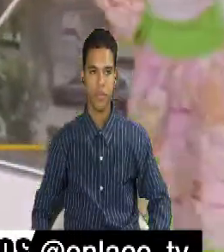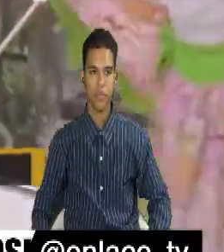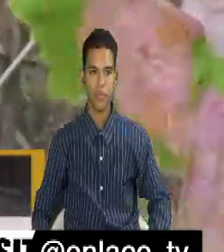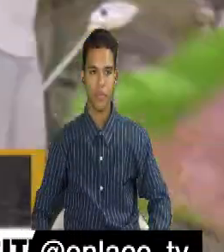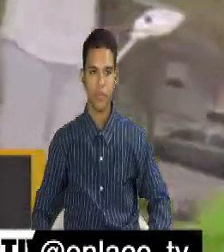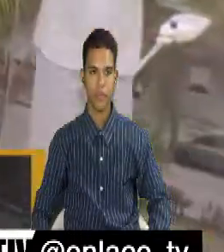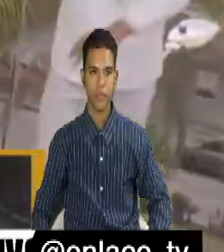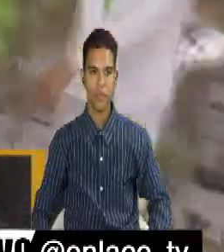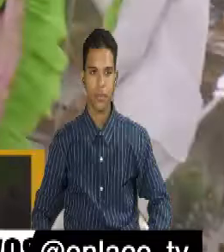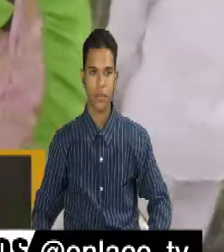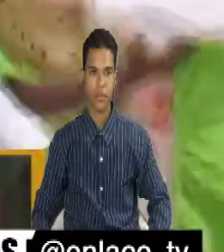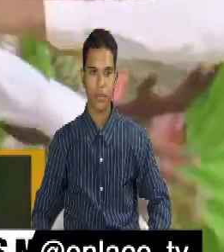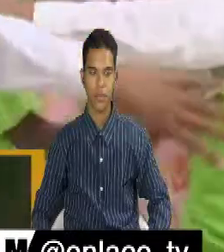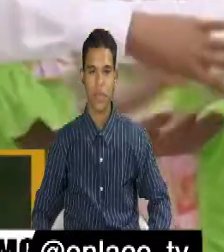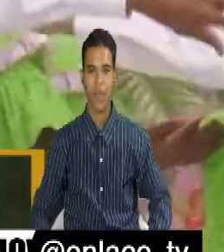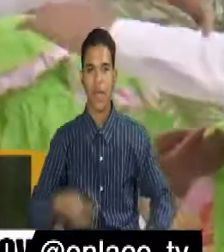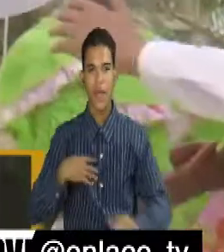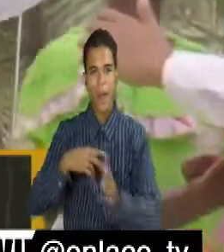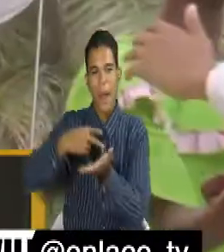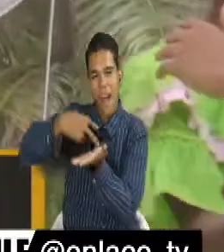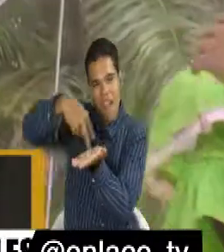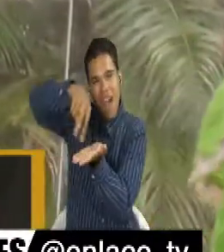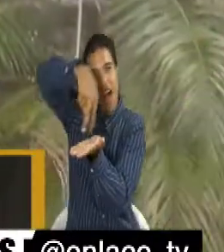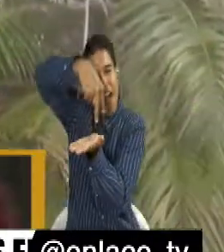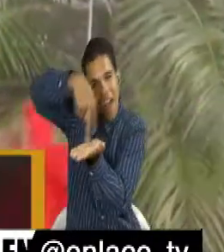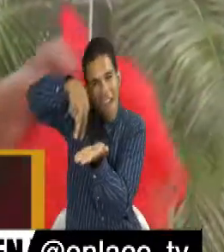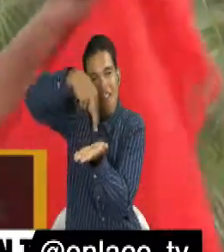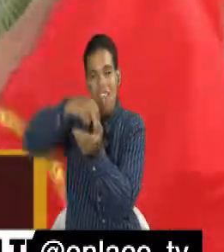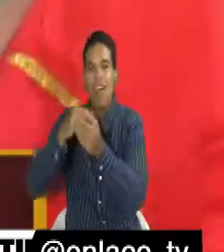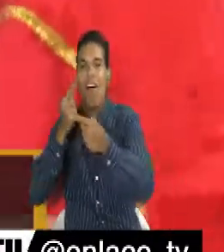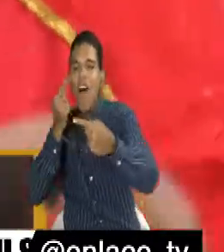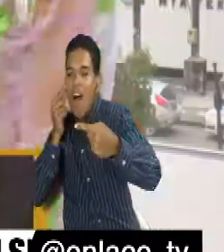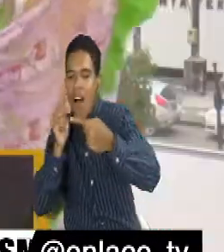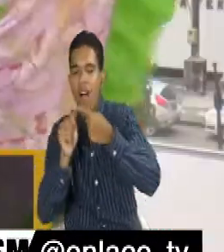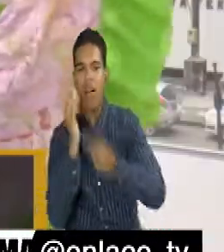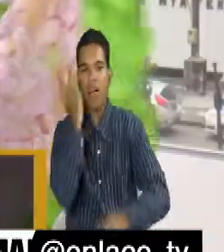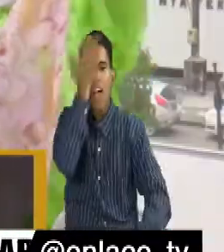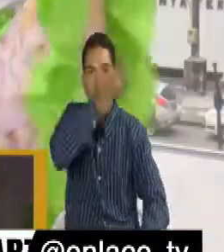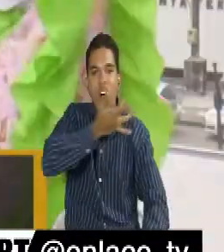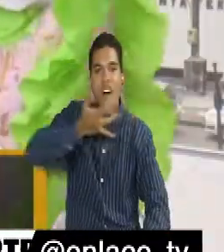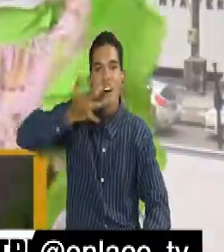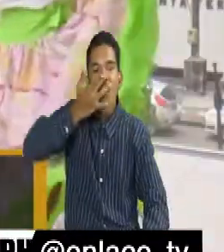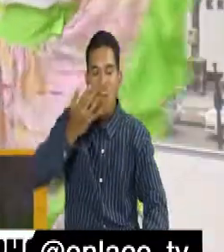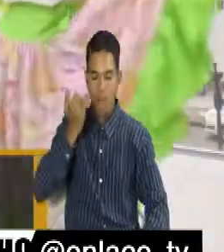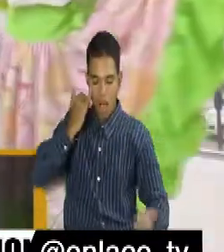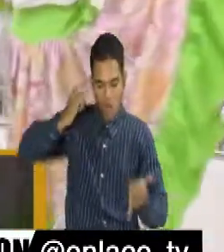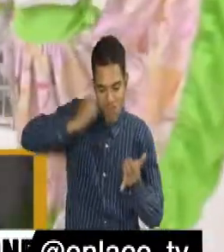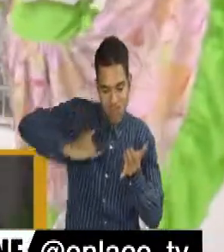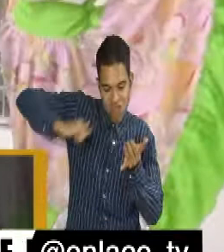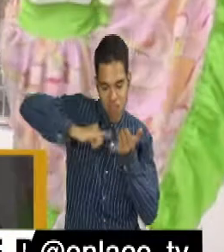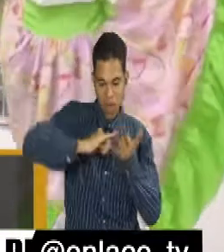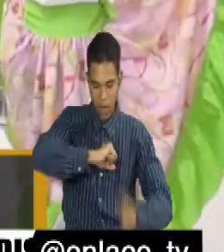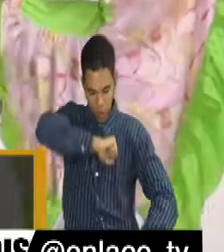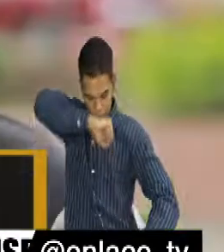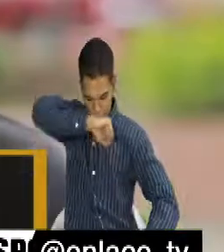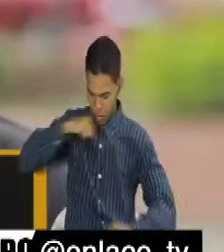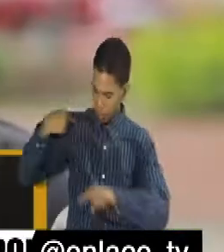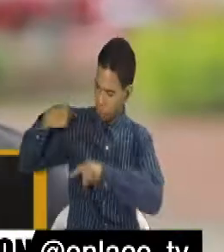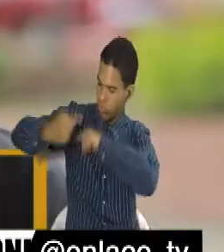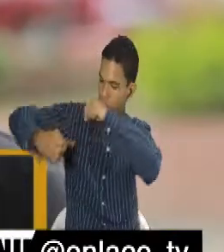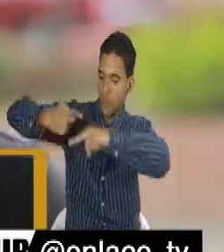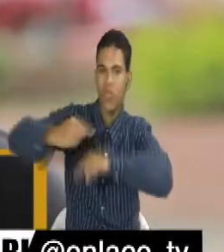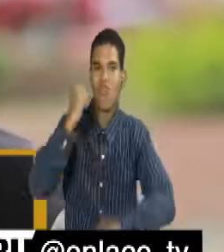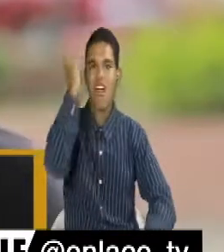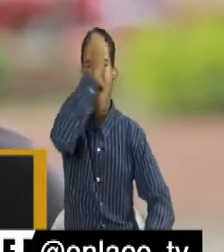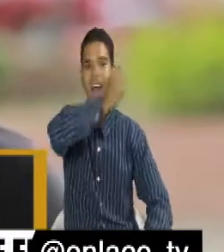Son y Tumbao es el segundo festival de danza afro que se realizará en la ciudad. Es una muestra de identidad cultural afrodescendiente. Como